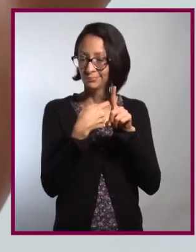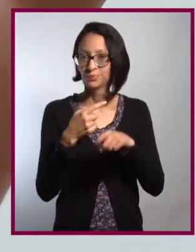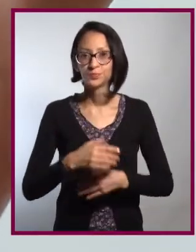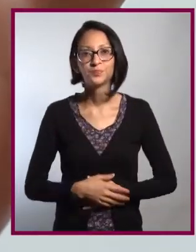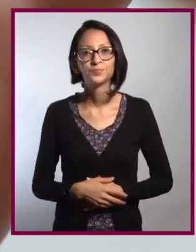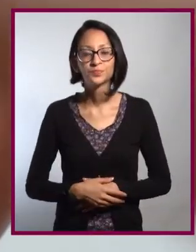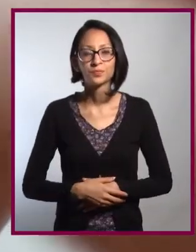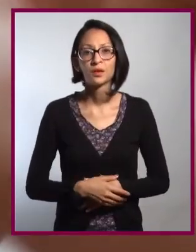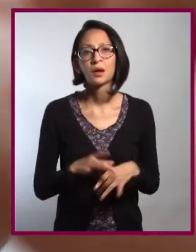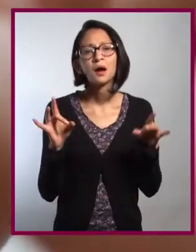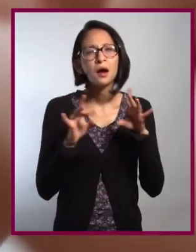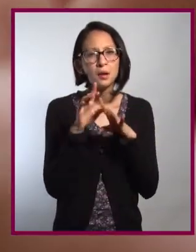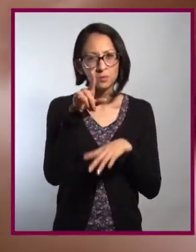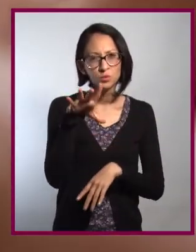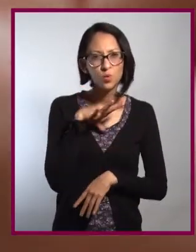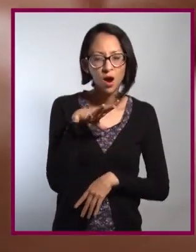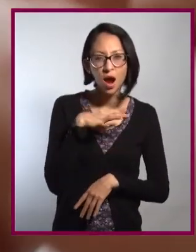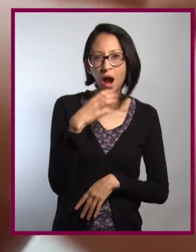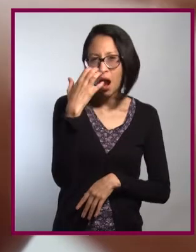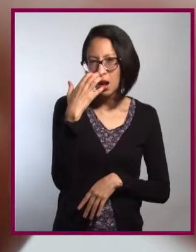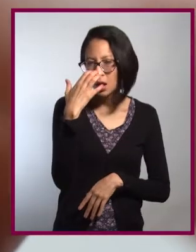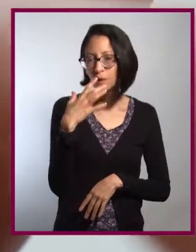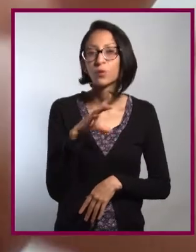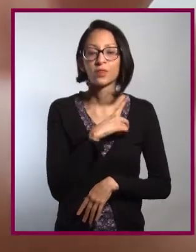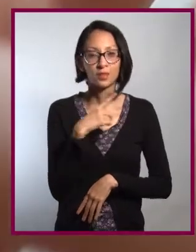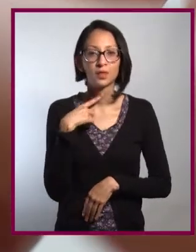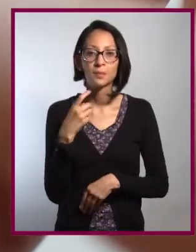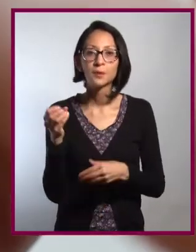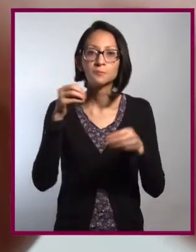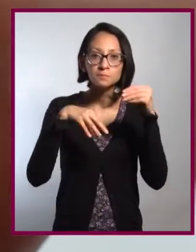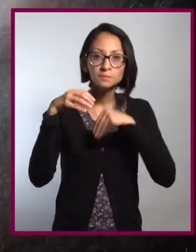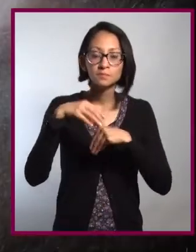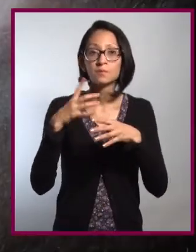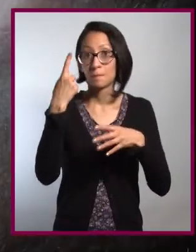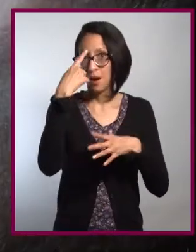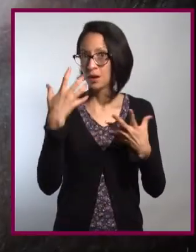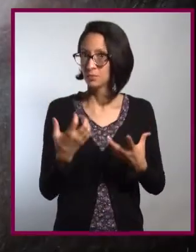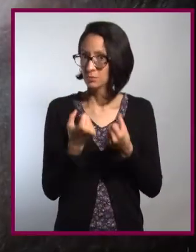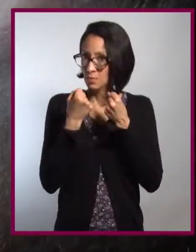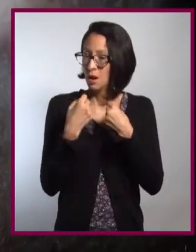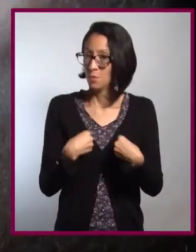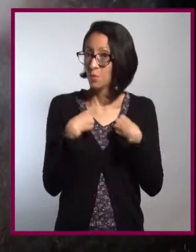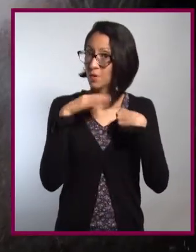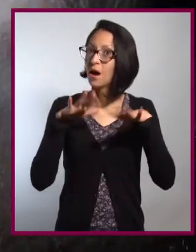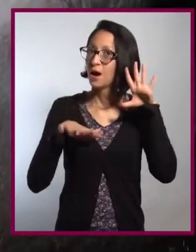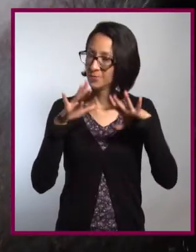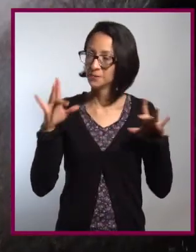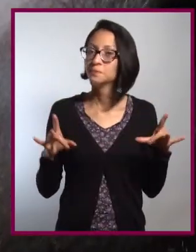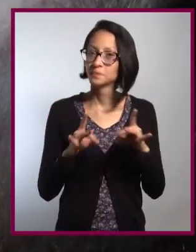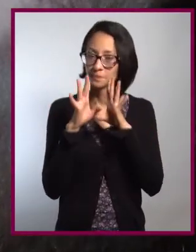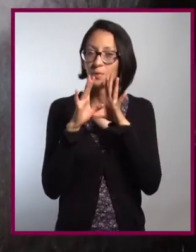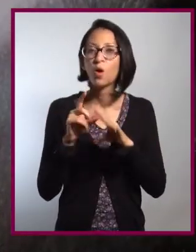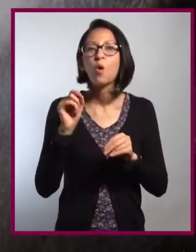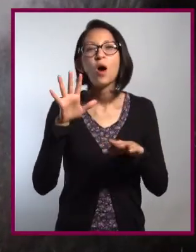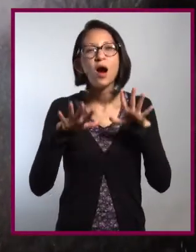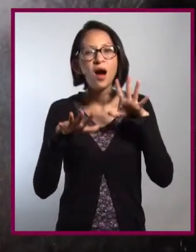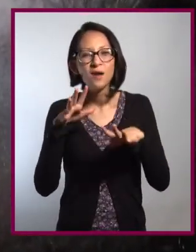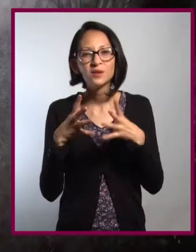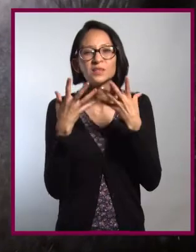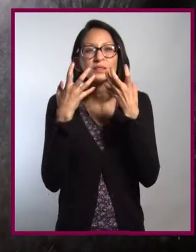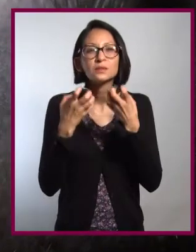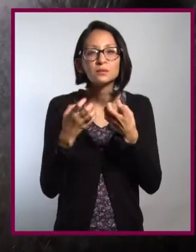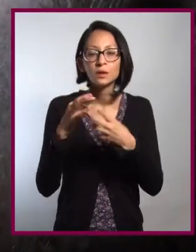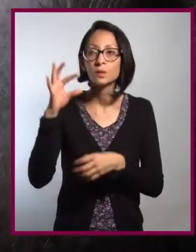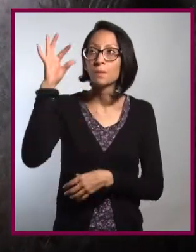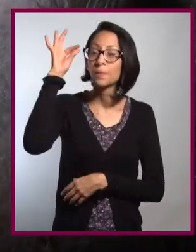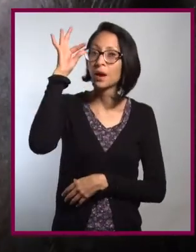padecer una alergia, tener antihistamínicos puede salvar la vida. En caso de resequedad, es importante tener gotas